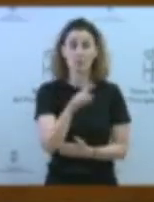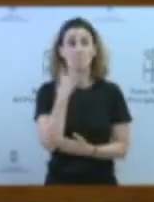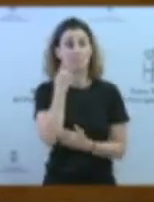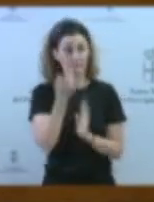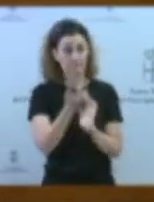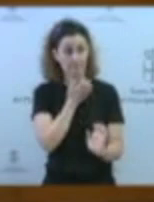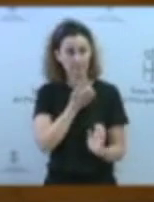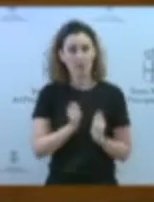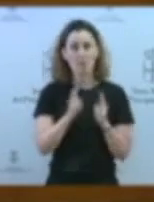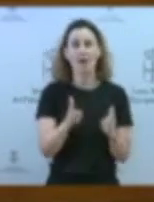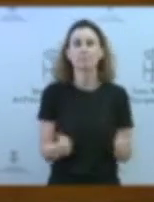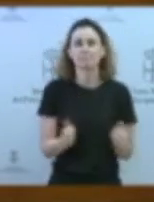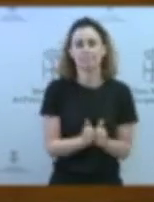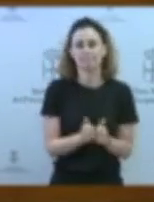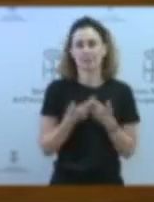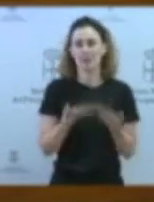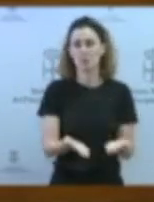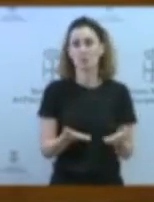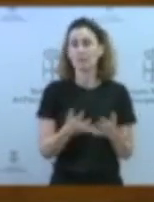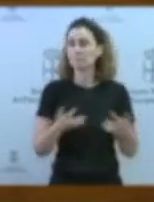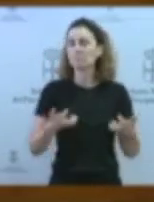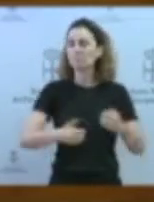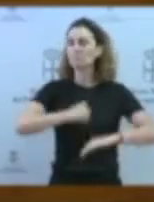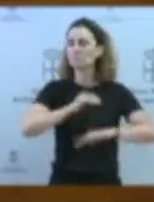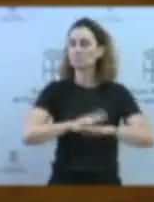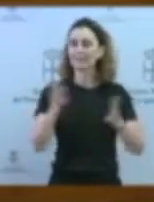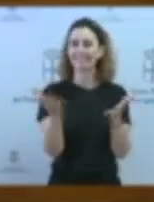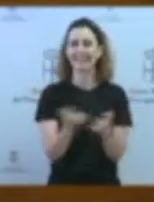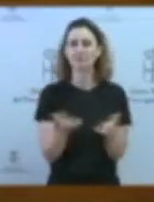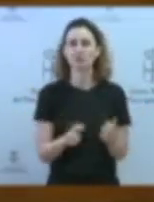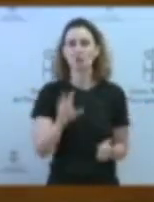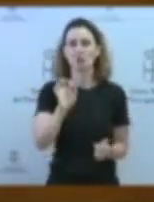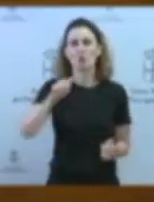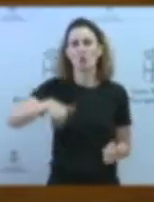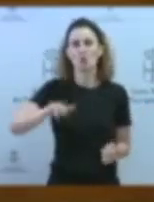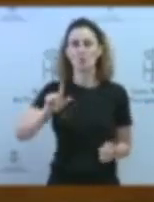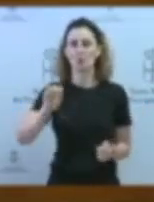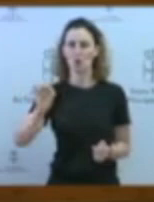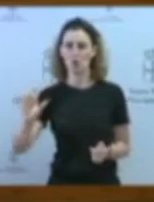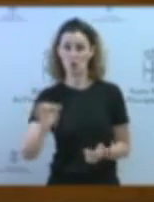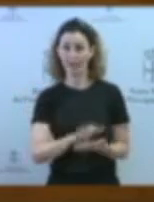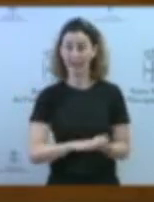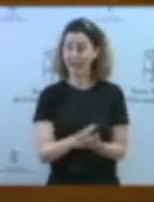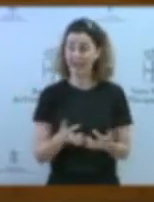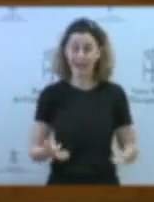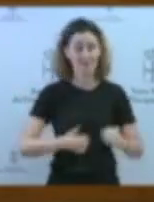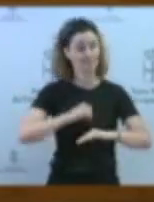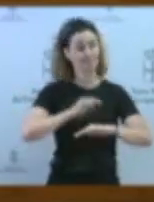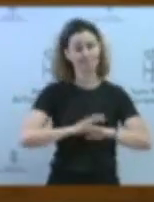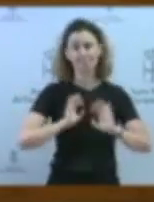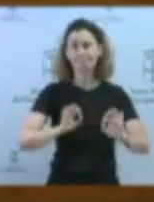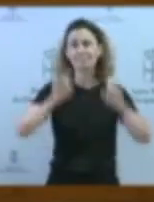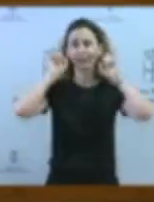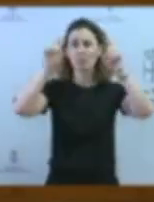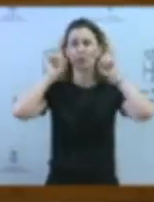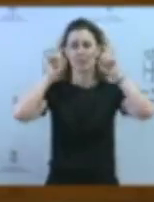palabras literales del texto de la LOMLOE, donde se habla literalmente de educación y de atención individualizada, no